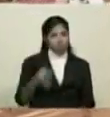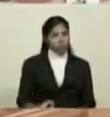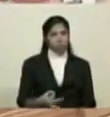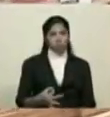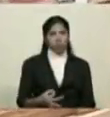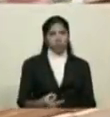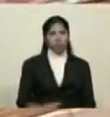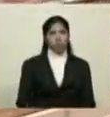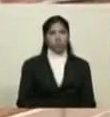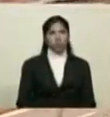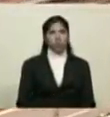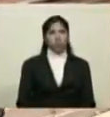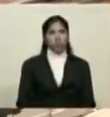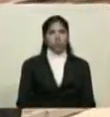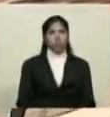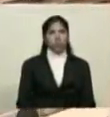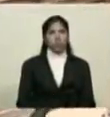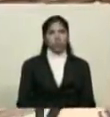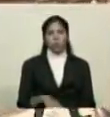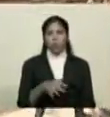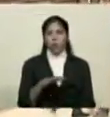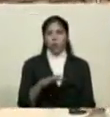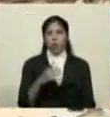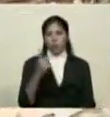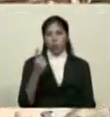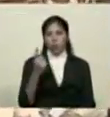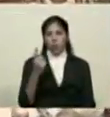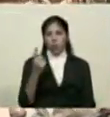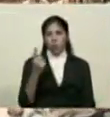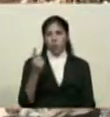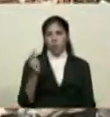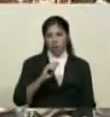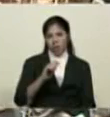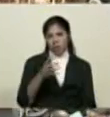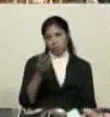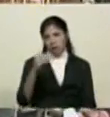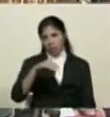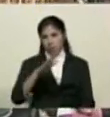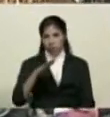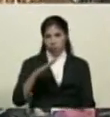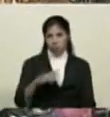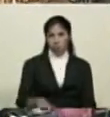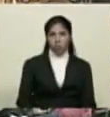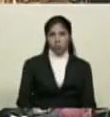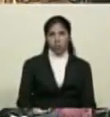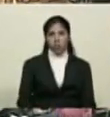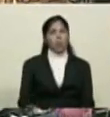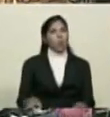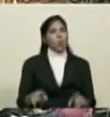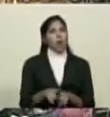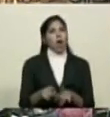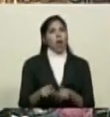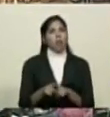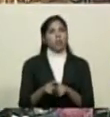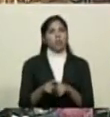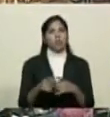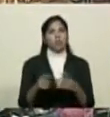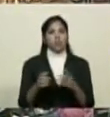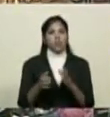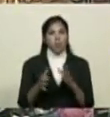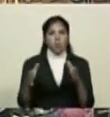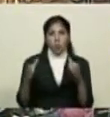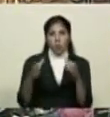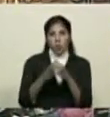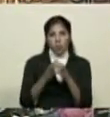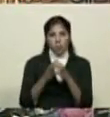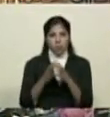que hace un poco más de un mes, comenzó a ser un cartel, una mafia